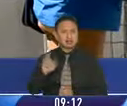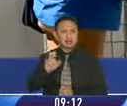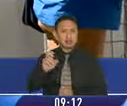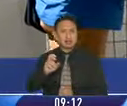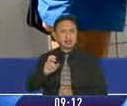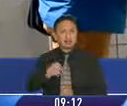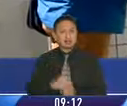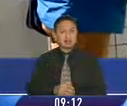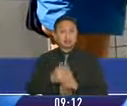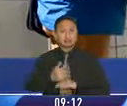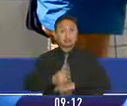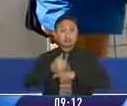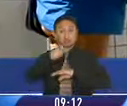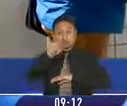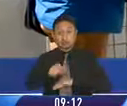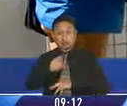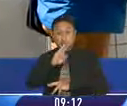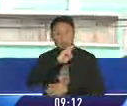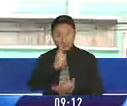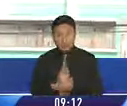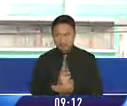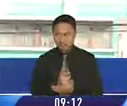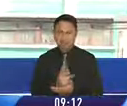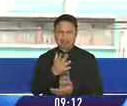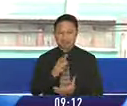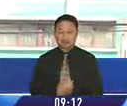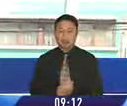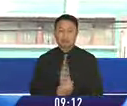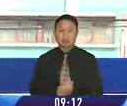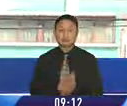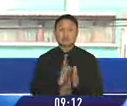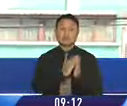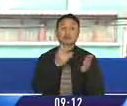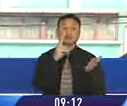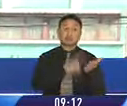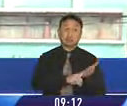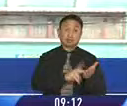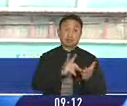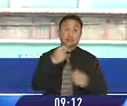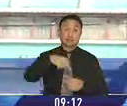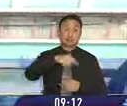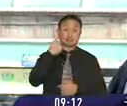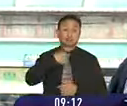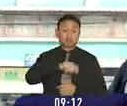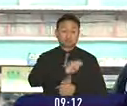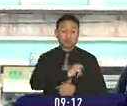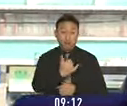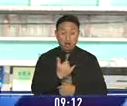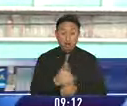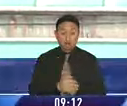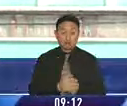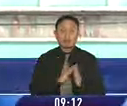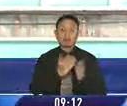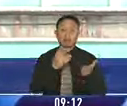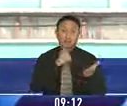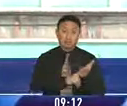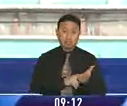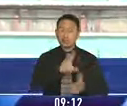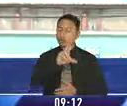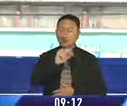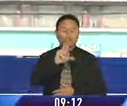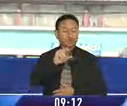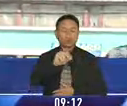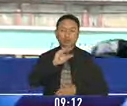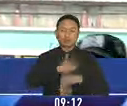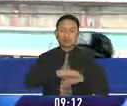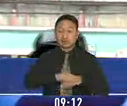por parte de los aspirantes. El acuerdo Schengen, o España específicamente, niega últimamente muy seguido por el tema de